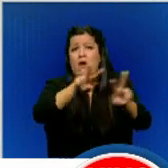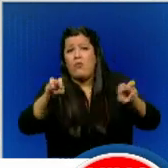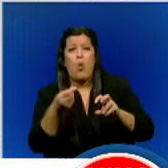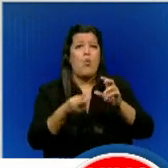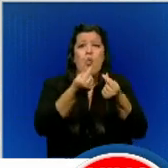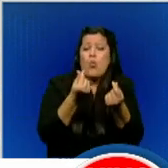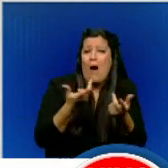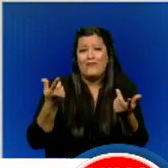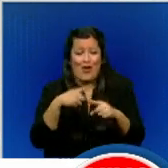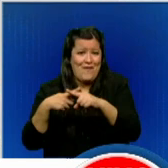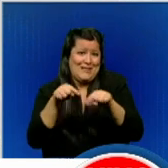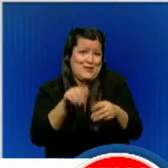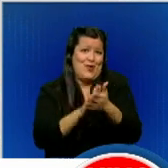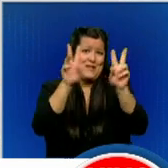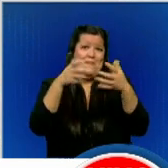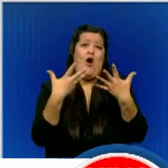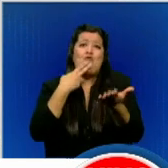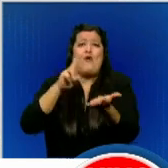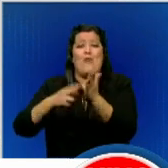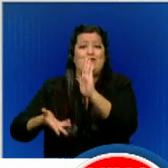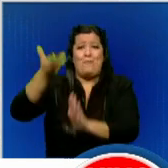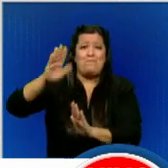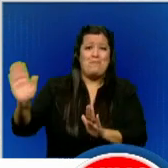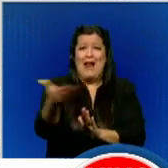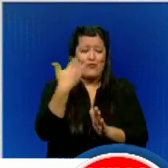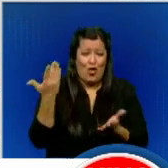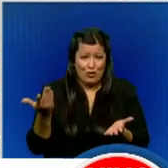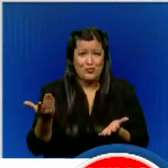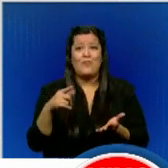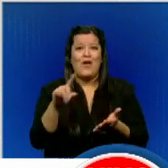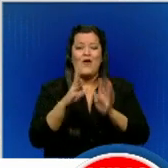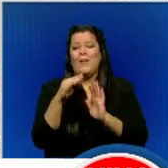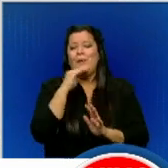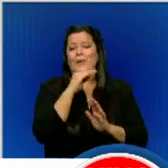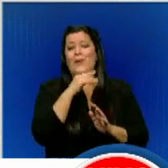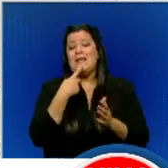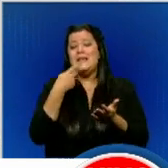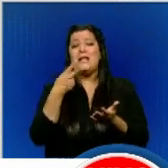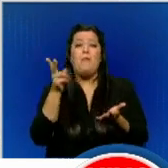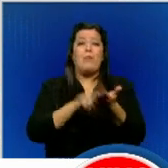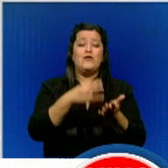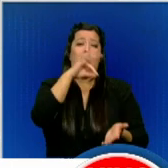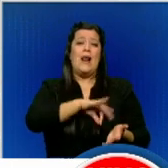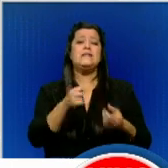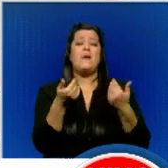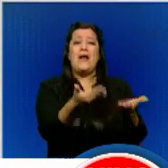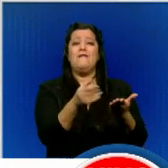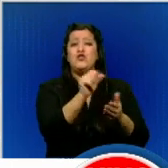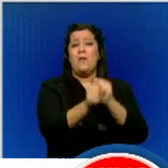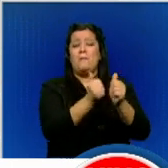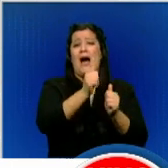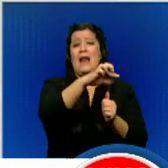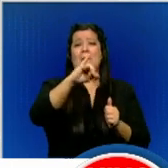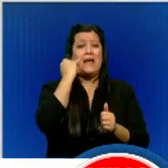haber es obvio que estamos subiendo impuestos y lo estamos para todas y lo estamos mascar 'no como un beneficio de las pymes cuando si